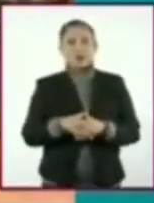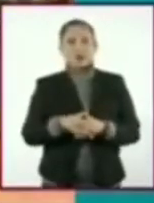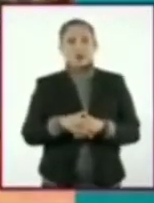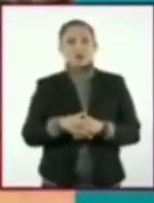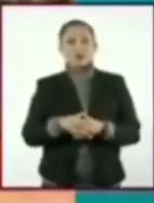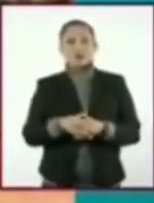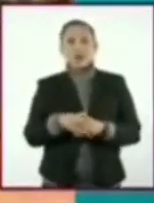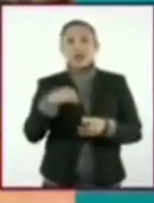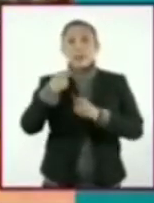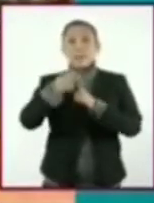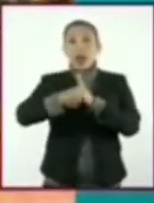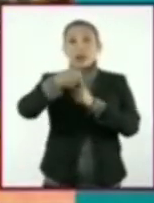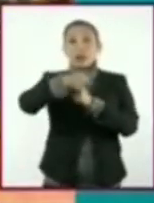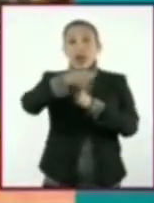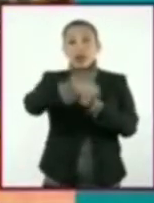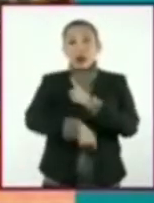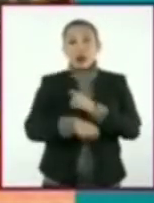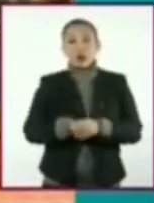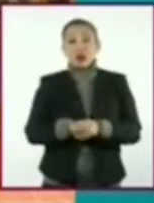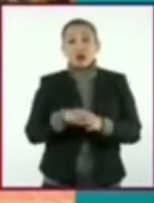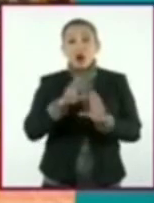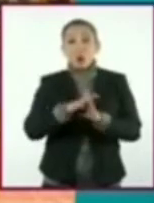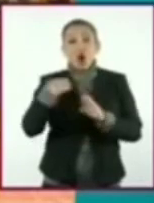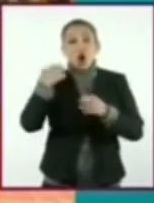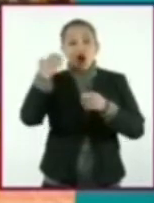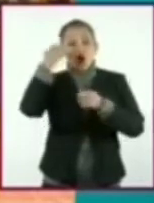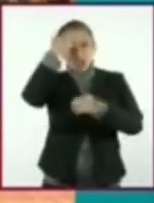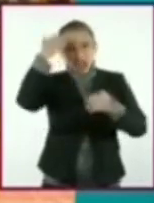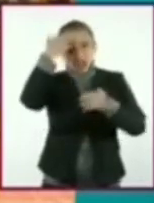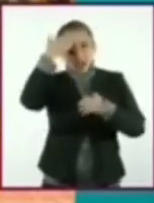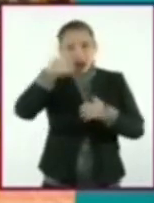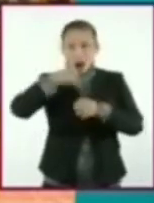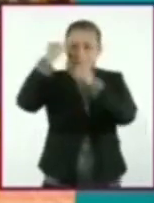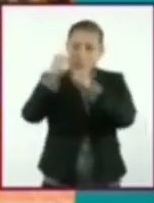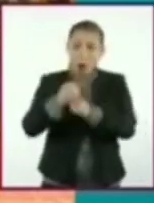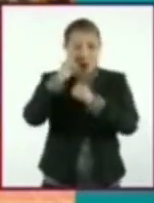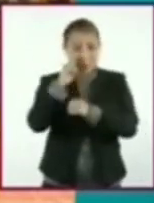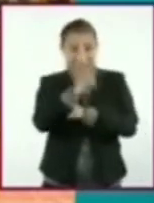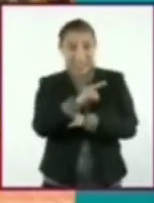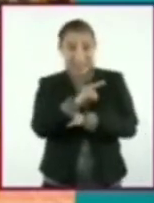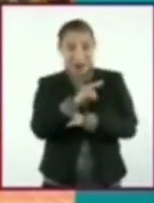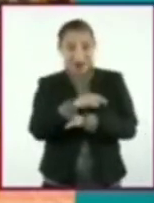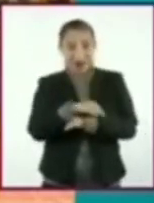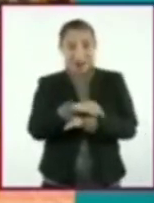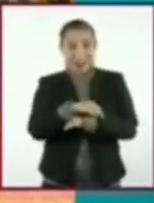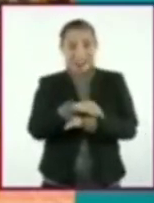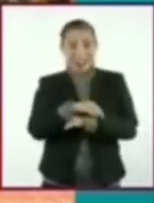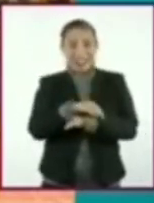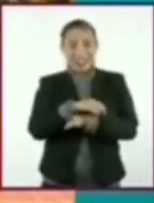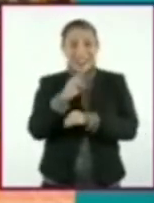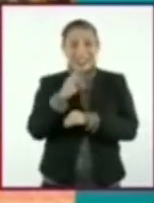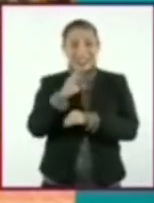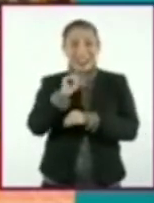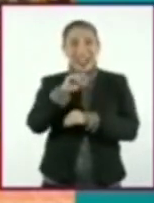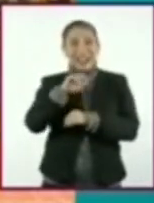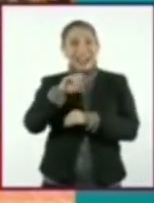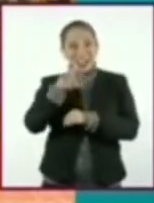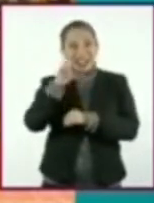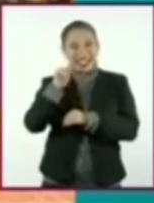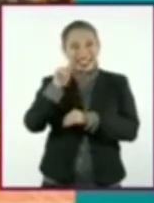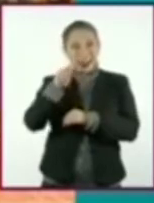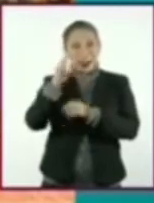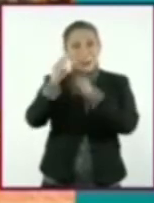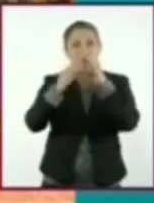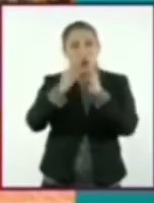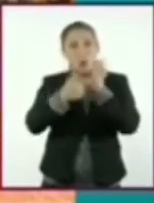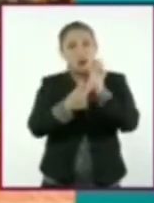Y plátano. ¡Pa! Como los changos, ¿no? Que le dan el golpecito. ¿Nunca vieron así en esos canales del